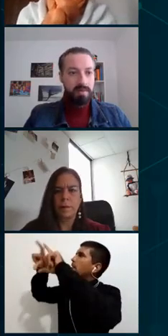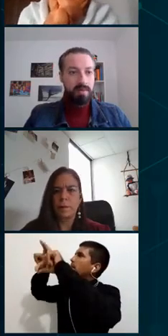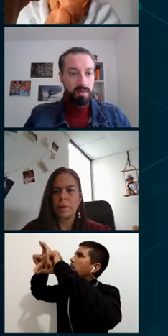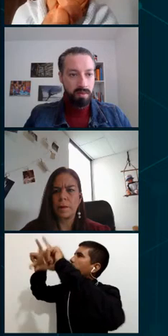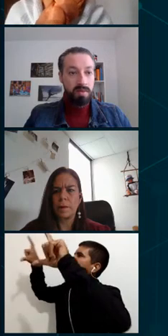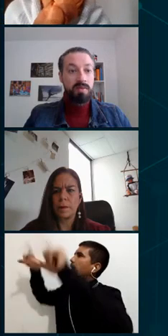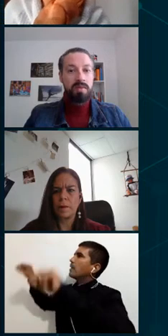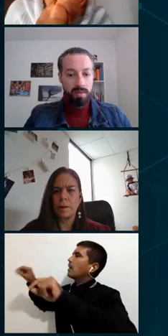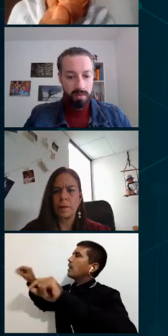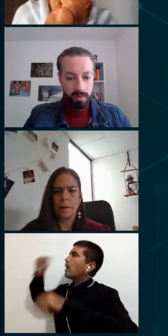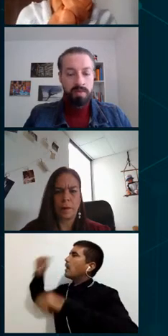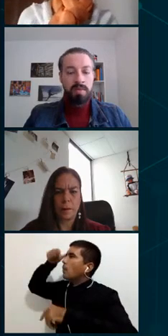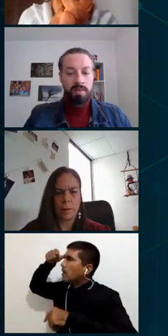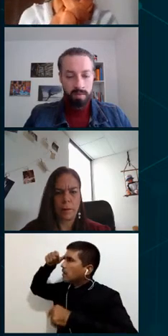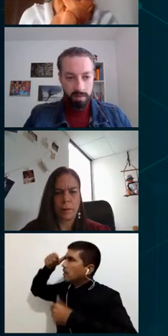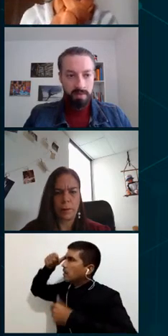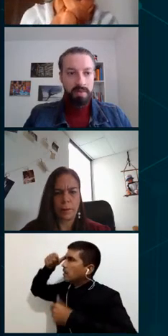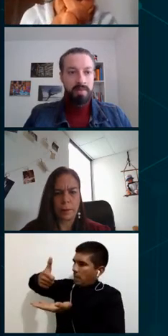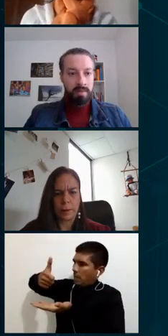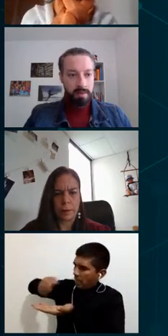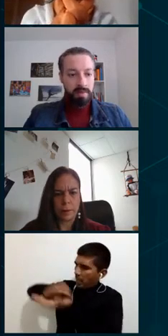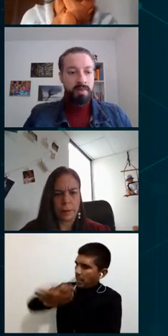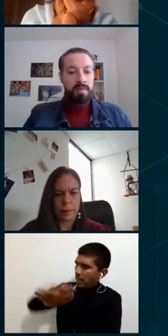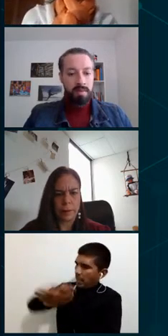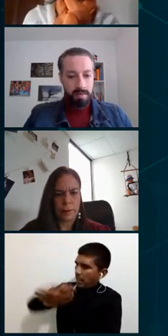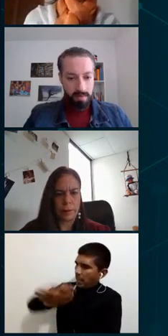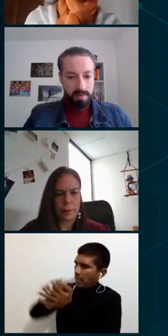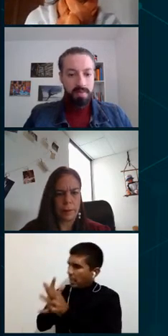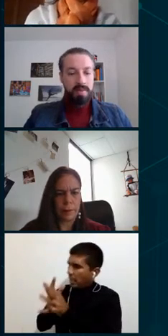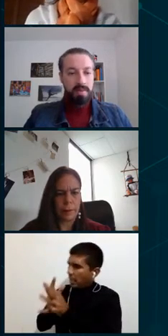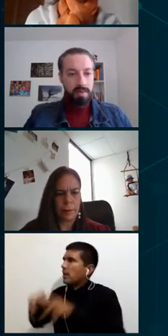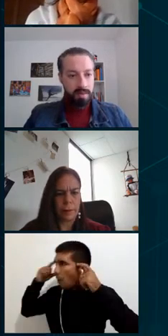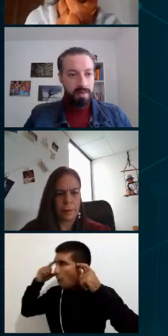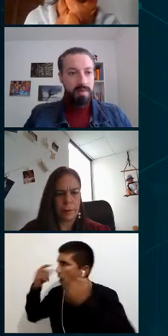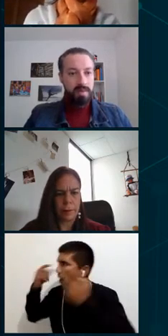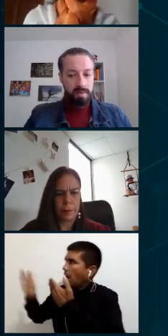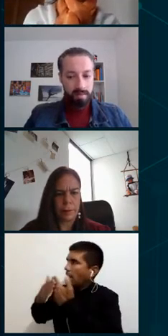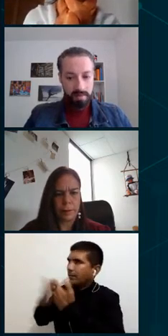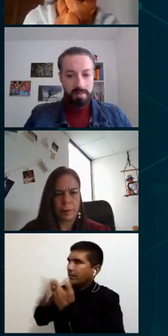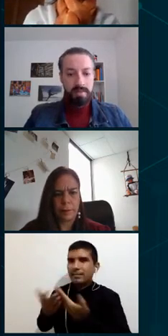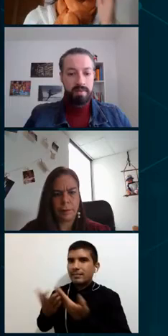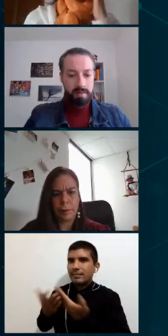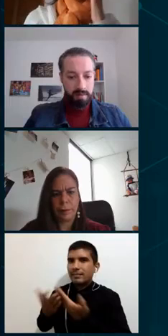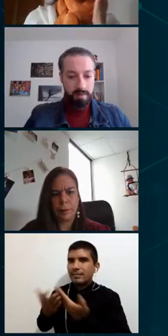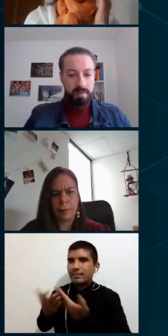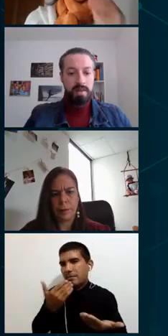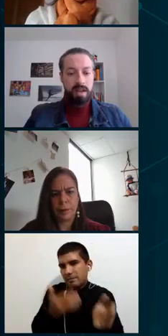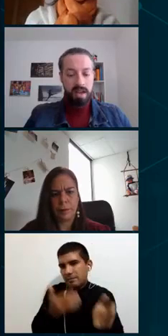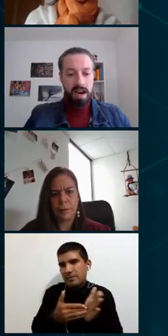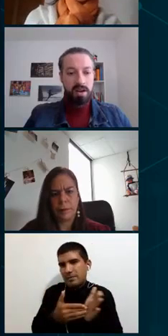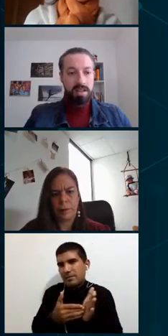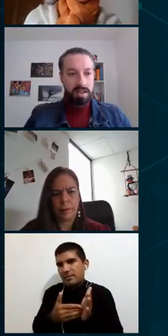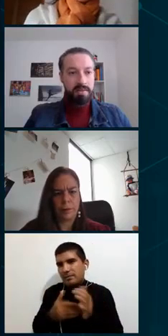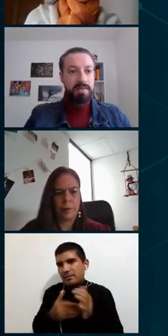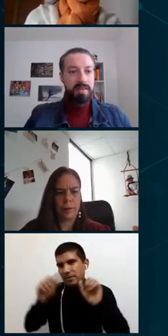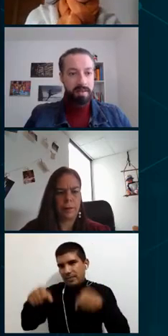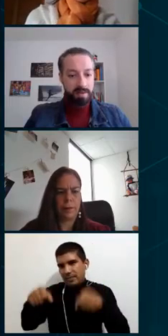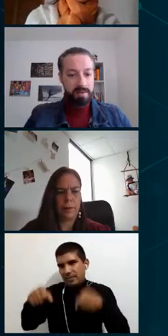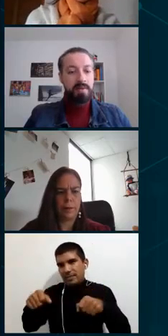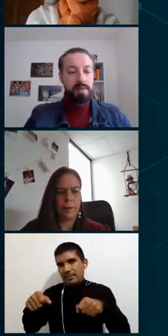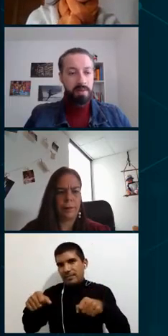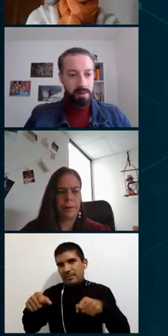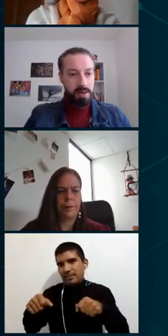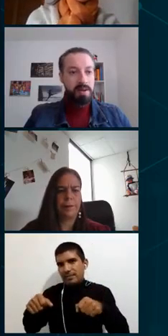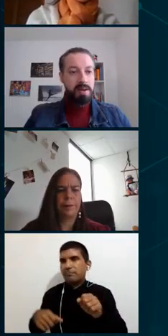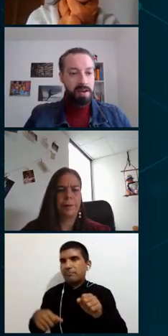eso nos conecta con una de las ideas que vi que había muchas en relación a eso y puede ser el siguiente paso. Y ahí claro, abro pues, también debate